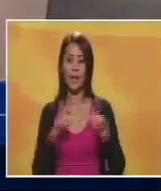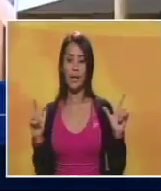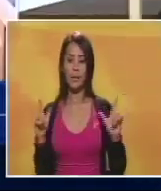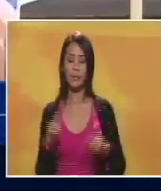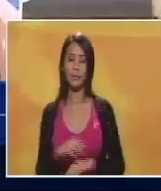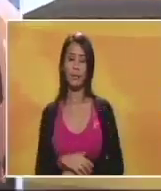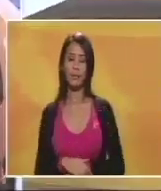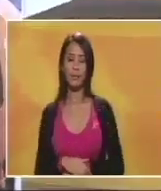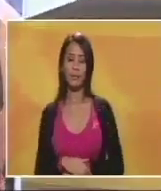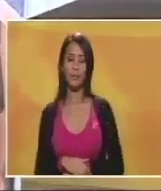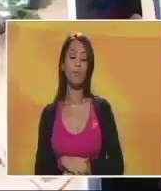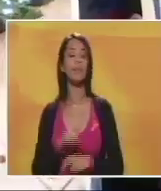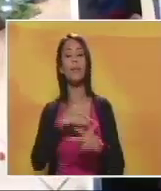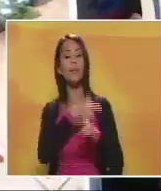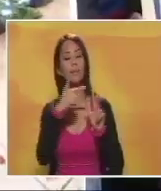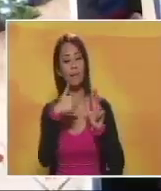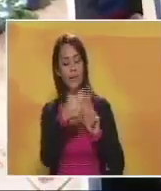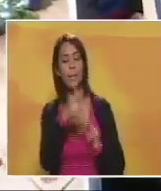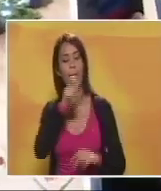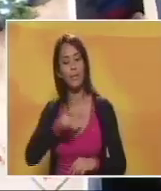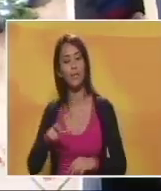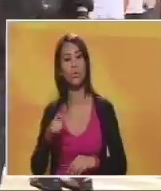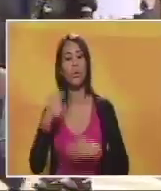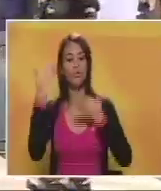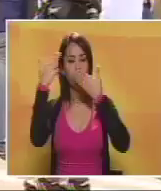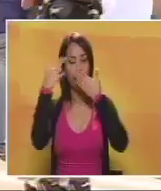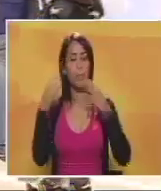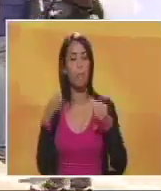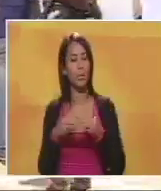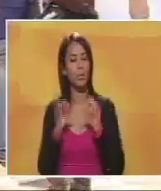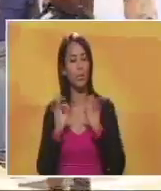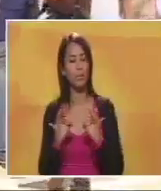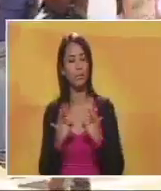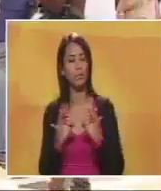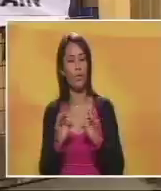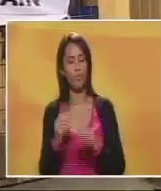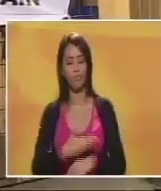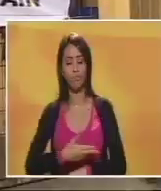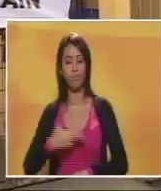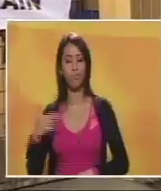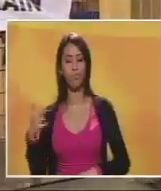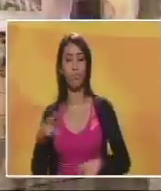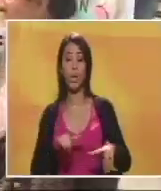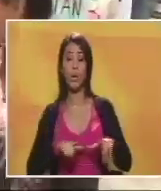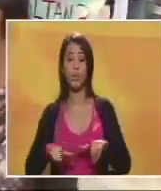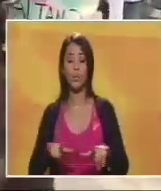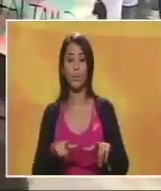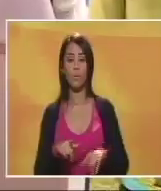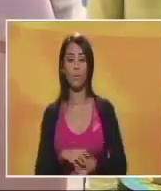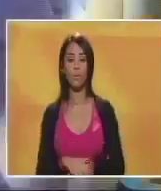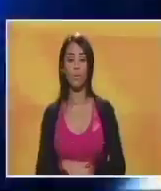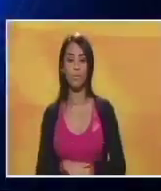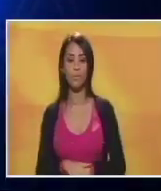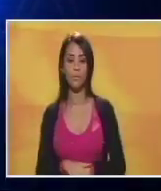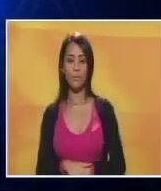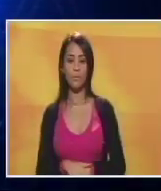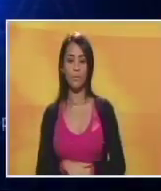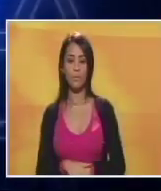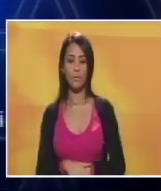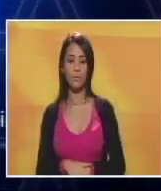identidad de los 3 integrantes de Diario El Comercio, capturados por grupos irregulares armados en Mataje, Esmeralda, Gigantografía.